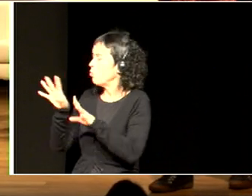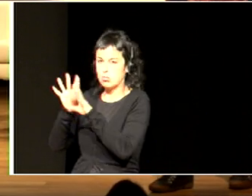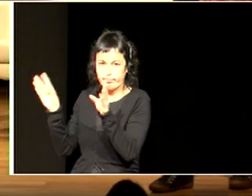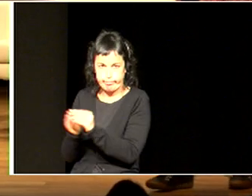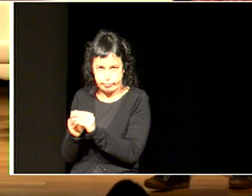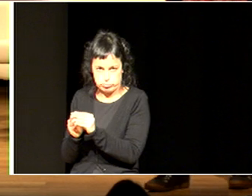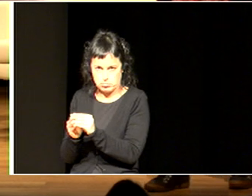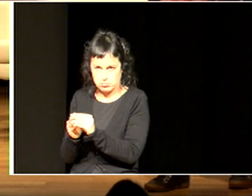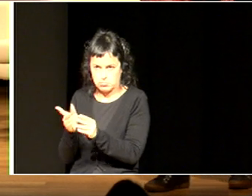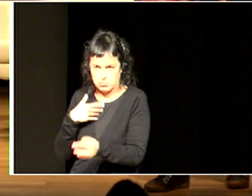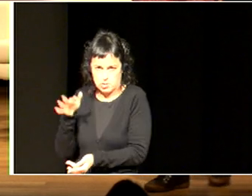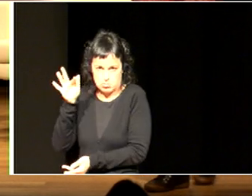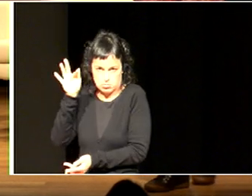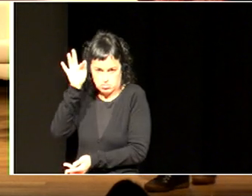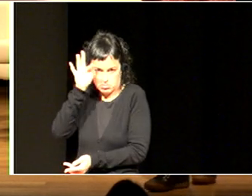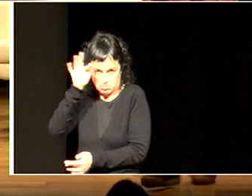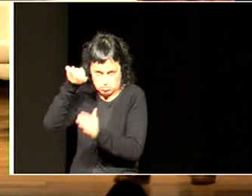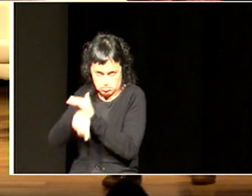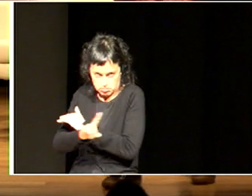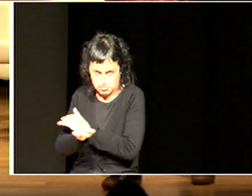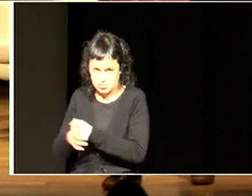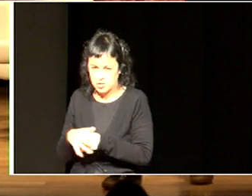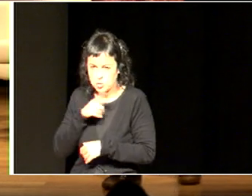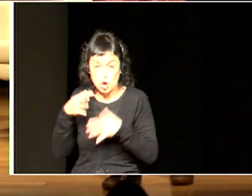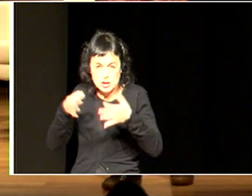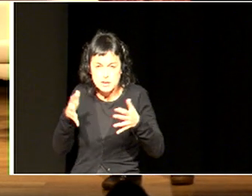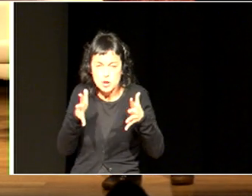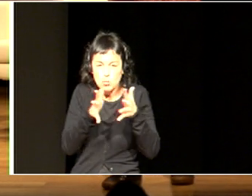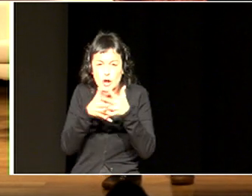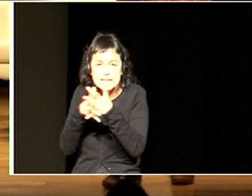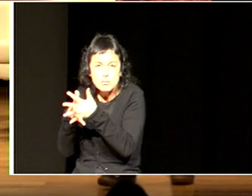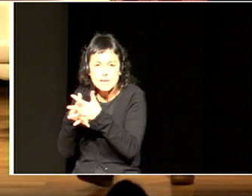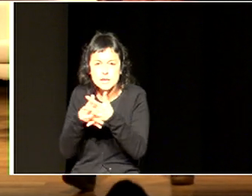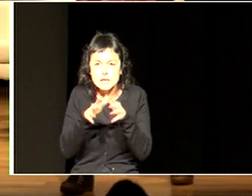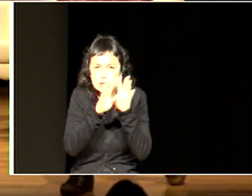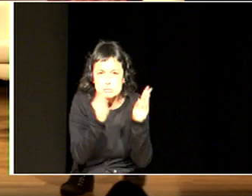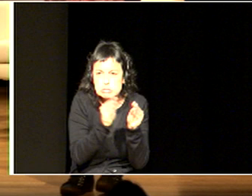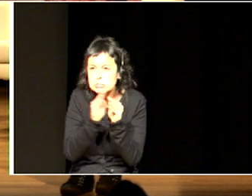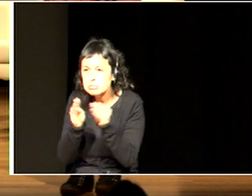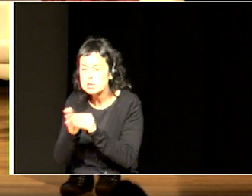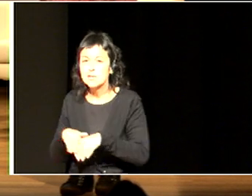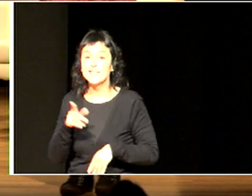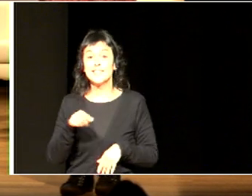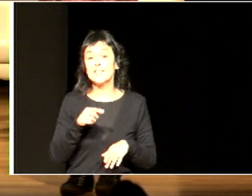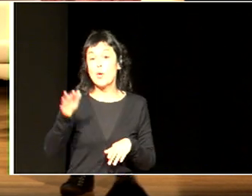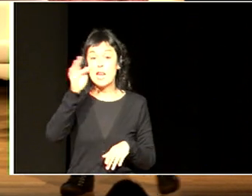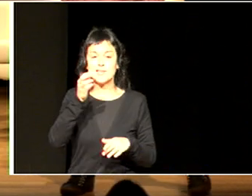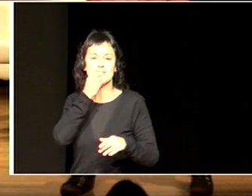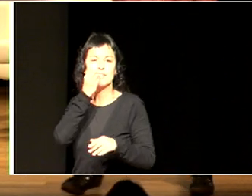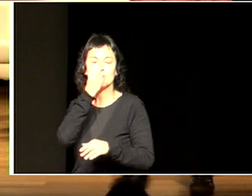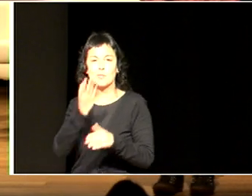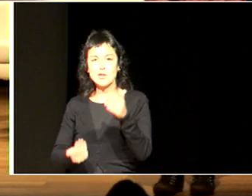eso no he hecho la tesis doctoral bien porque como soy tan esquemática y luego en la tesis dices buenos días y dices moreno